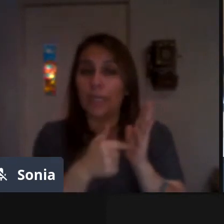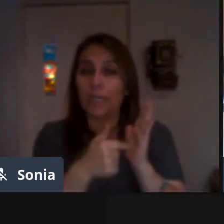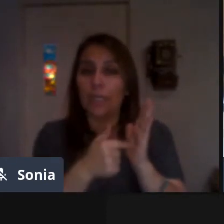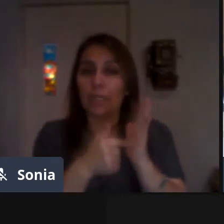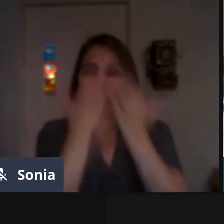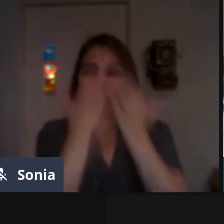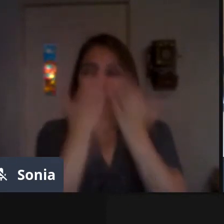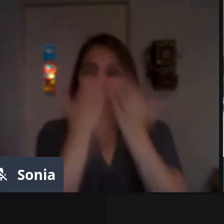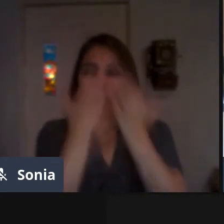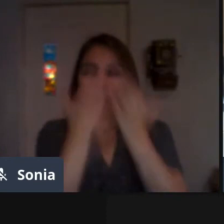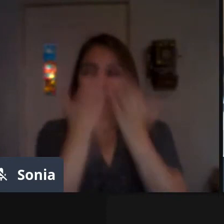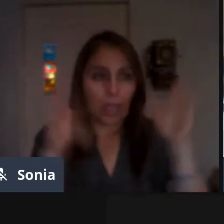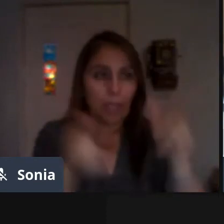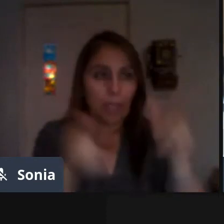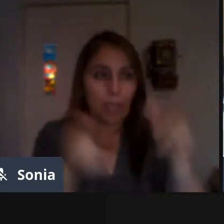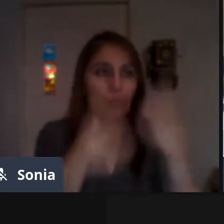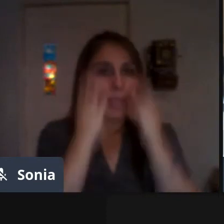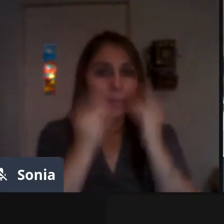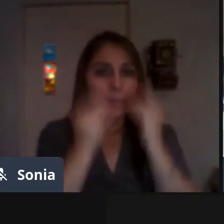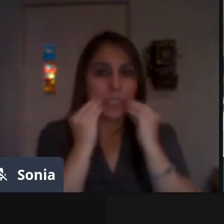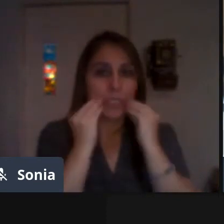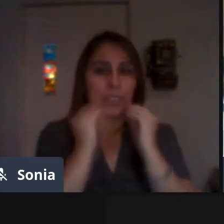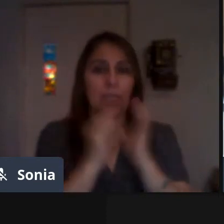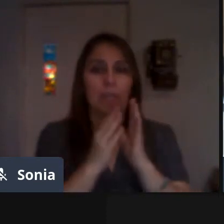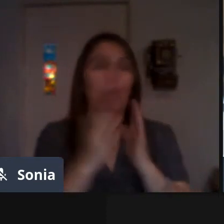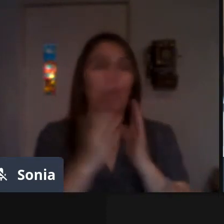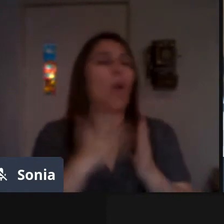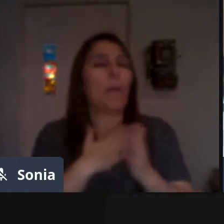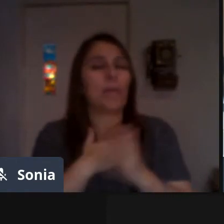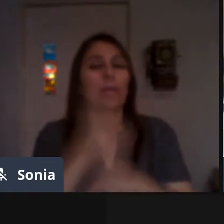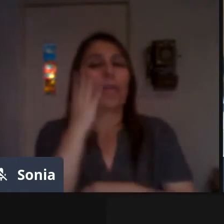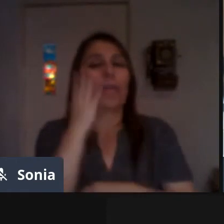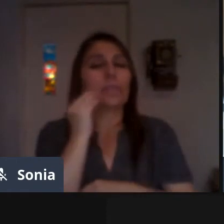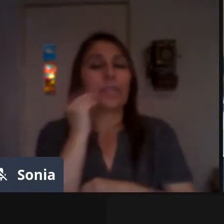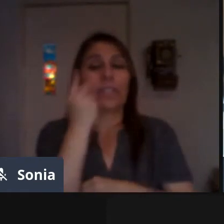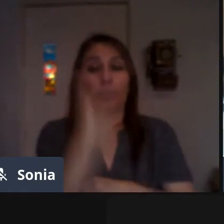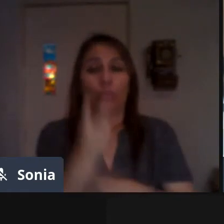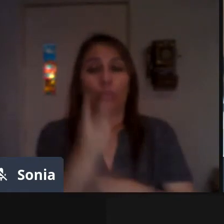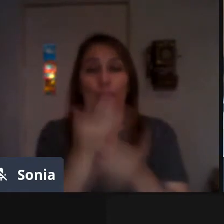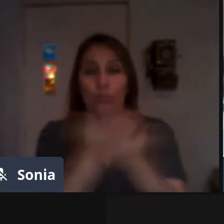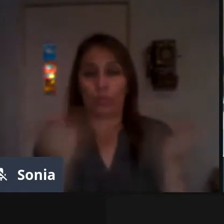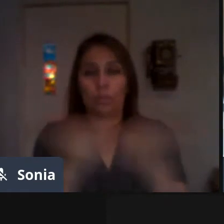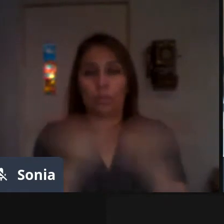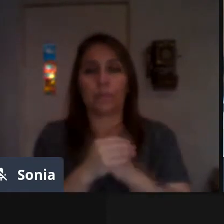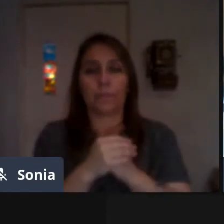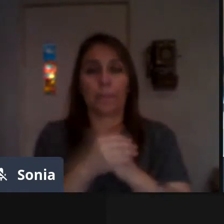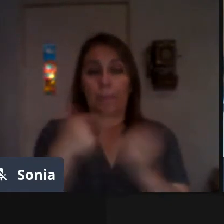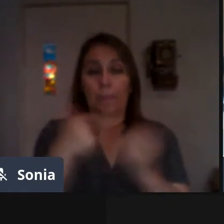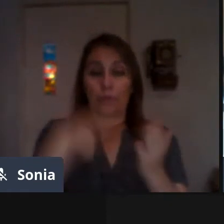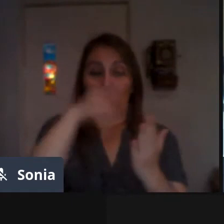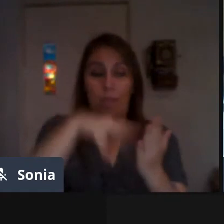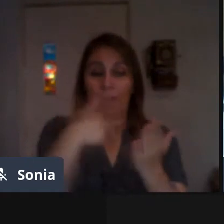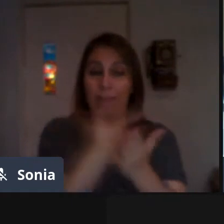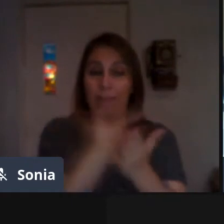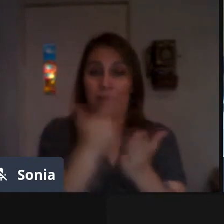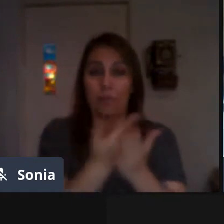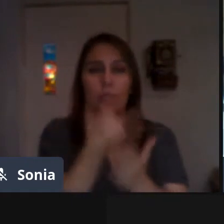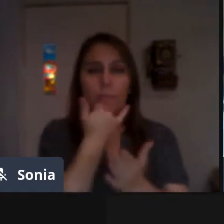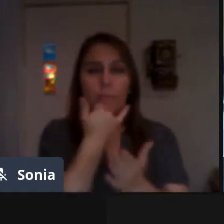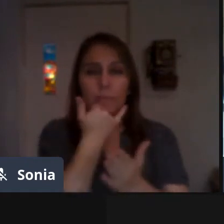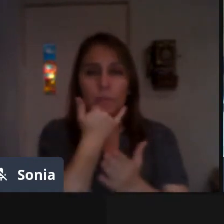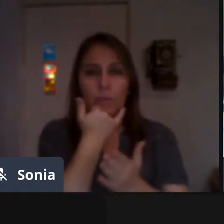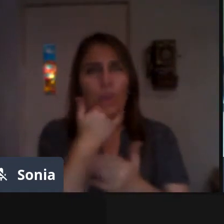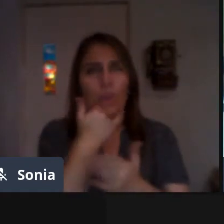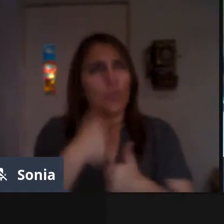lectura dos cosas o por lo menos particularmente sucedió conmigo y es el que yo empecé a recordar unas